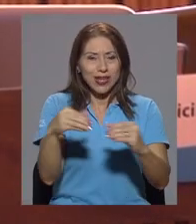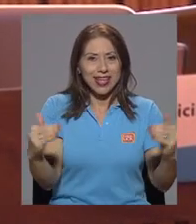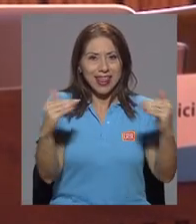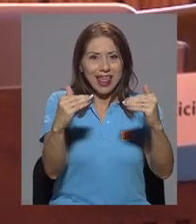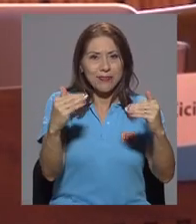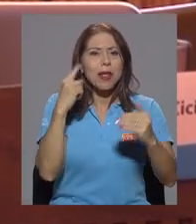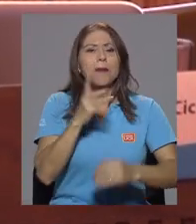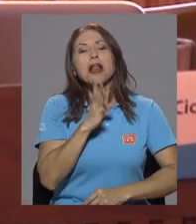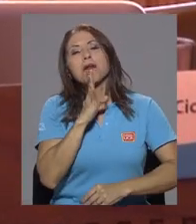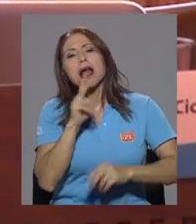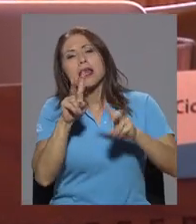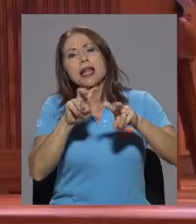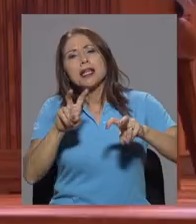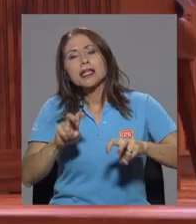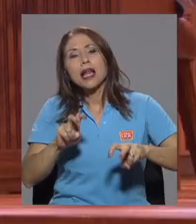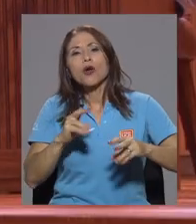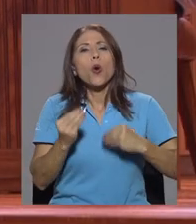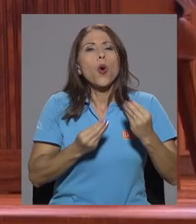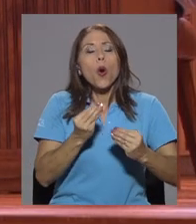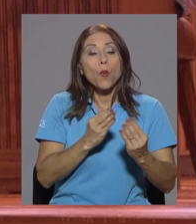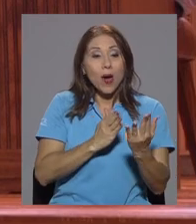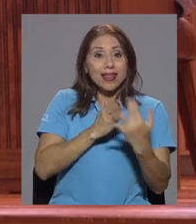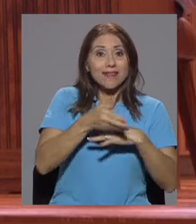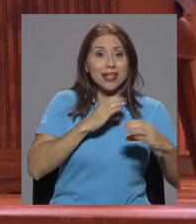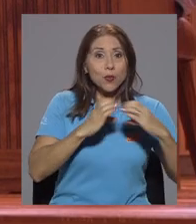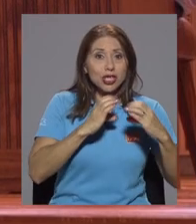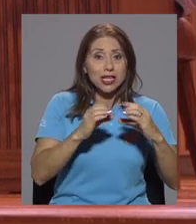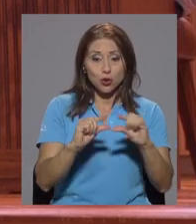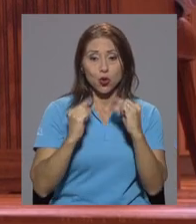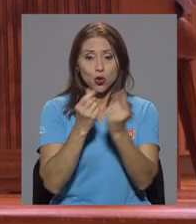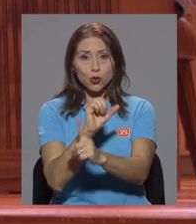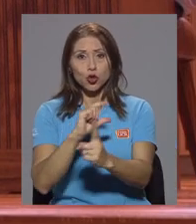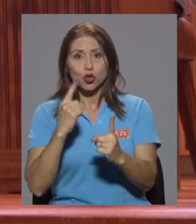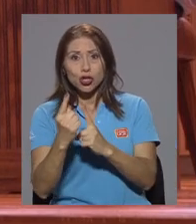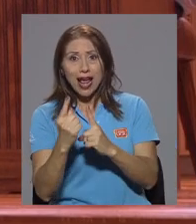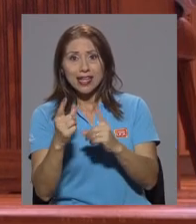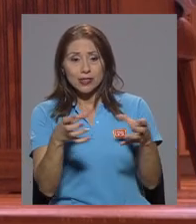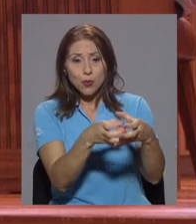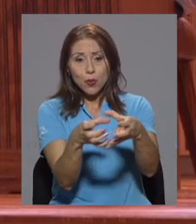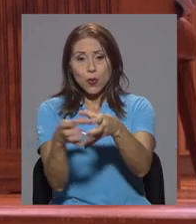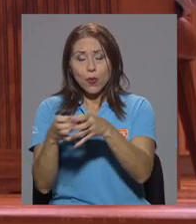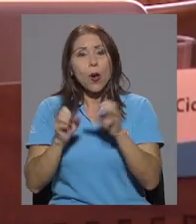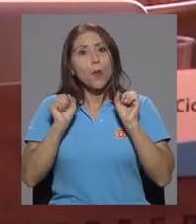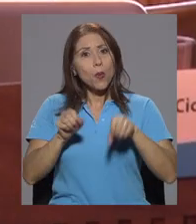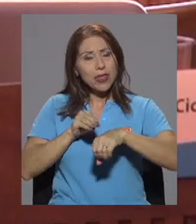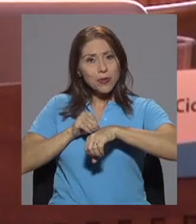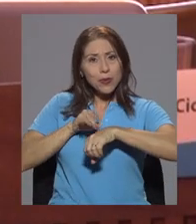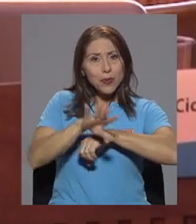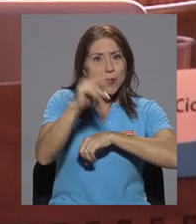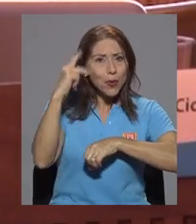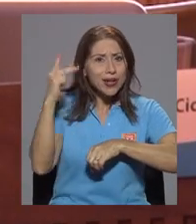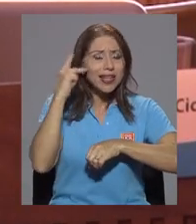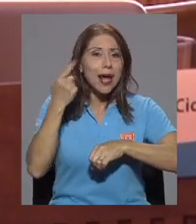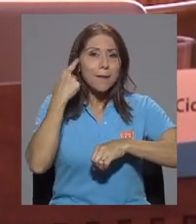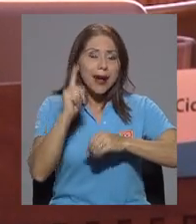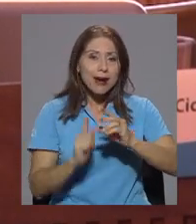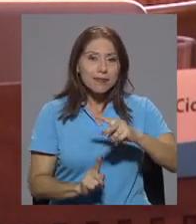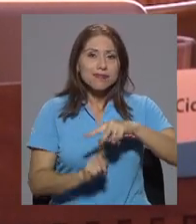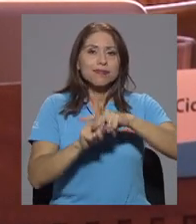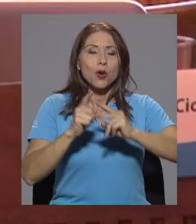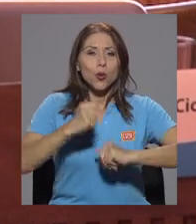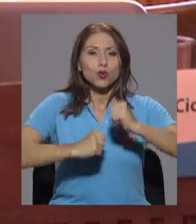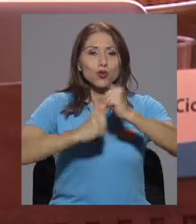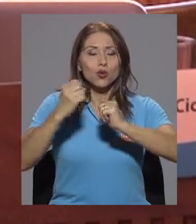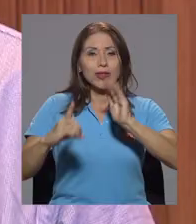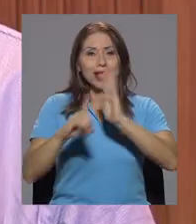través de la comunicación los grupos sociales y movimientos pueden lograr incidencia política en la construcción de los derechos humanos.